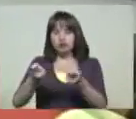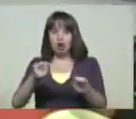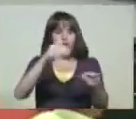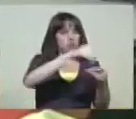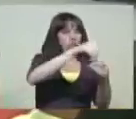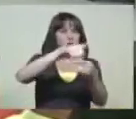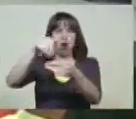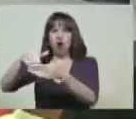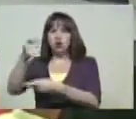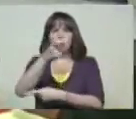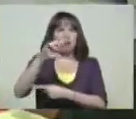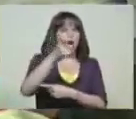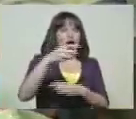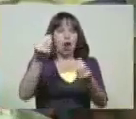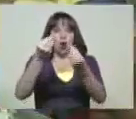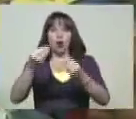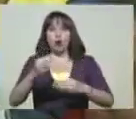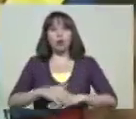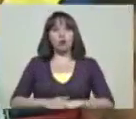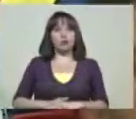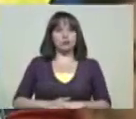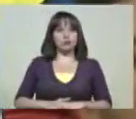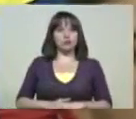eso lo sabíamos bastante